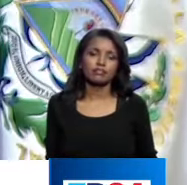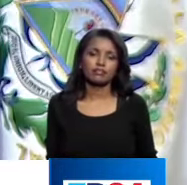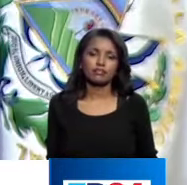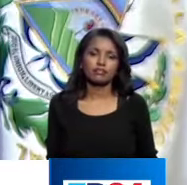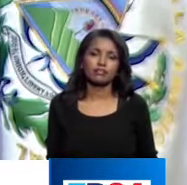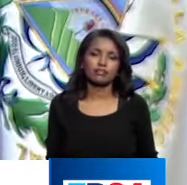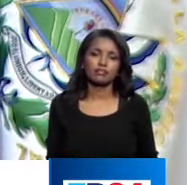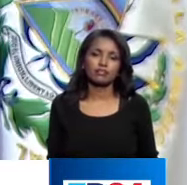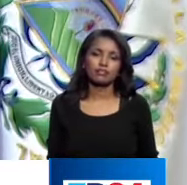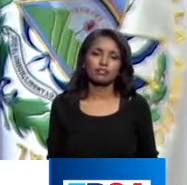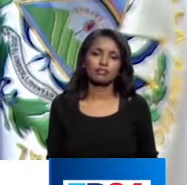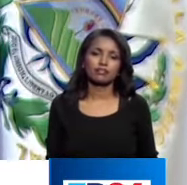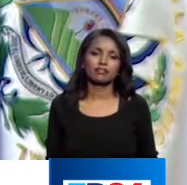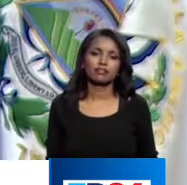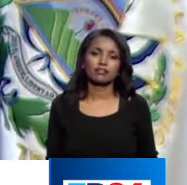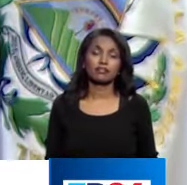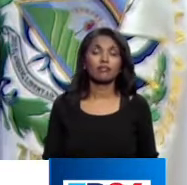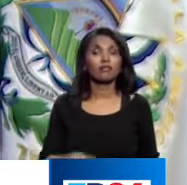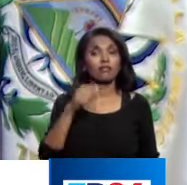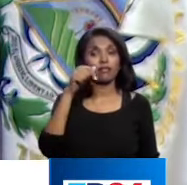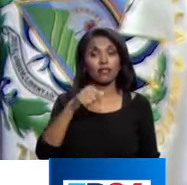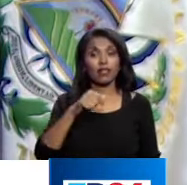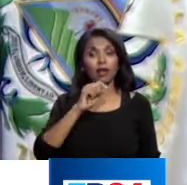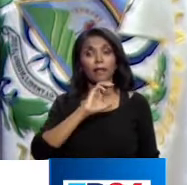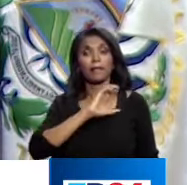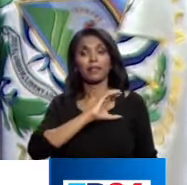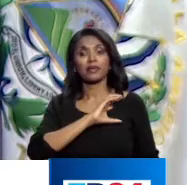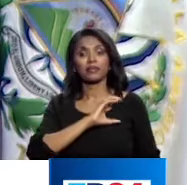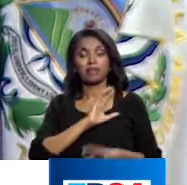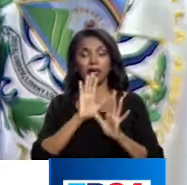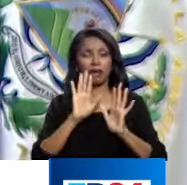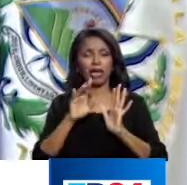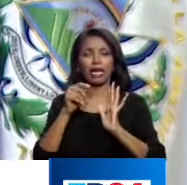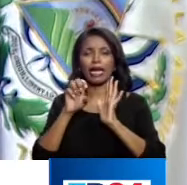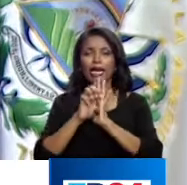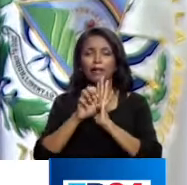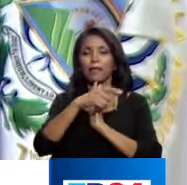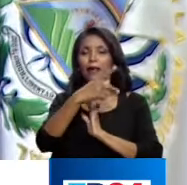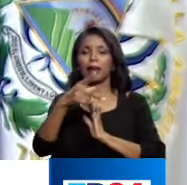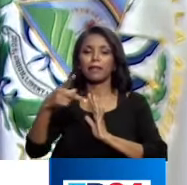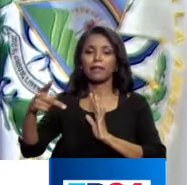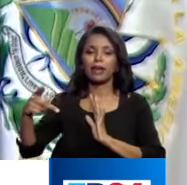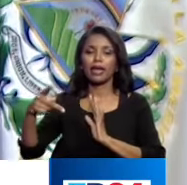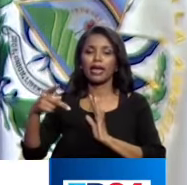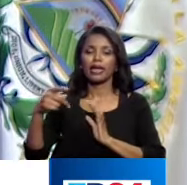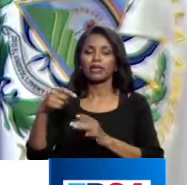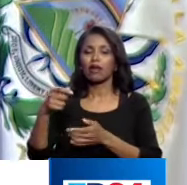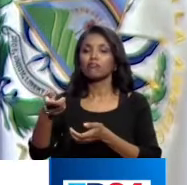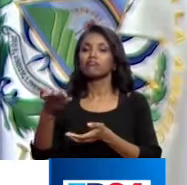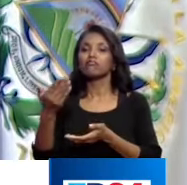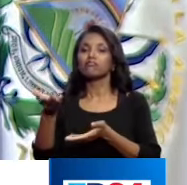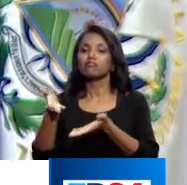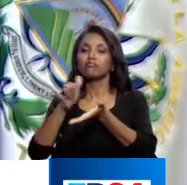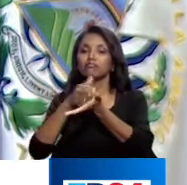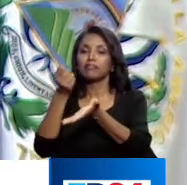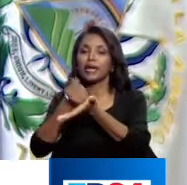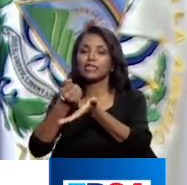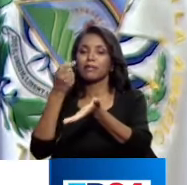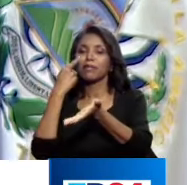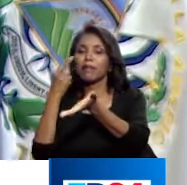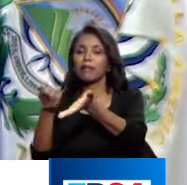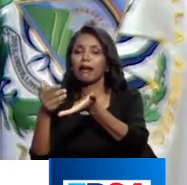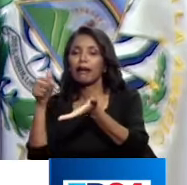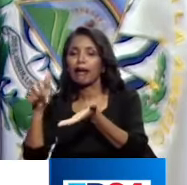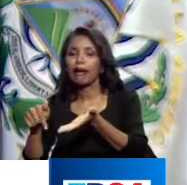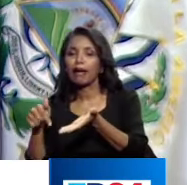lo que es seguro es que no vamos a tener autoridades pidiendo el pasaporte en la playa. Vamos a dotar suficientes unidades como